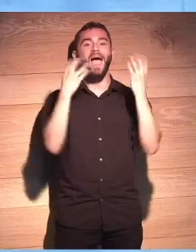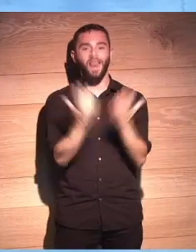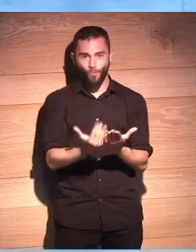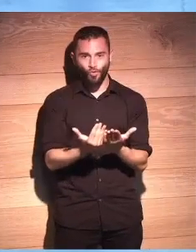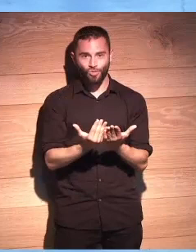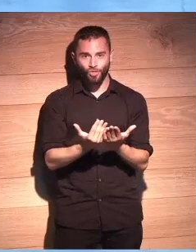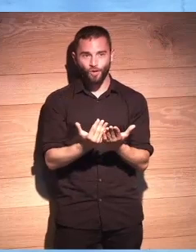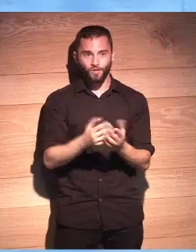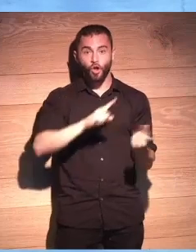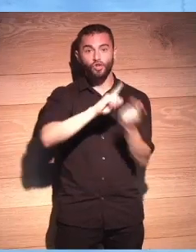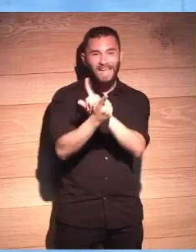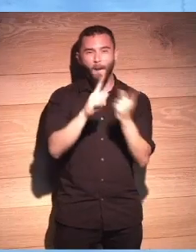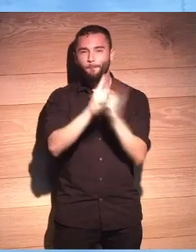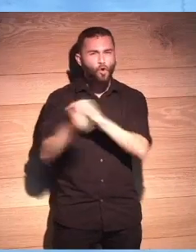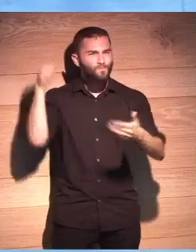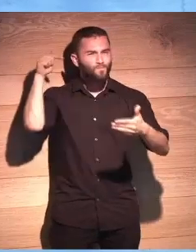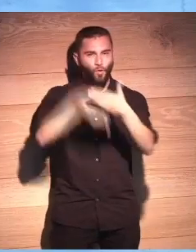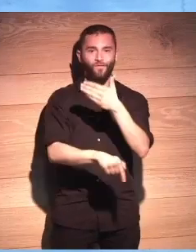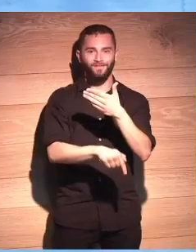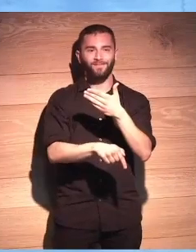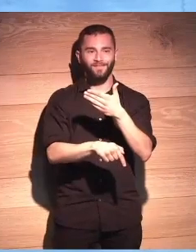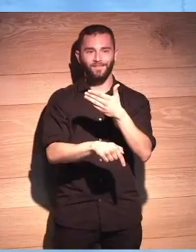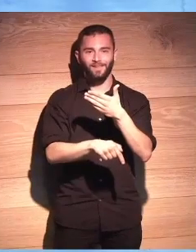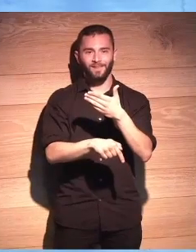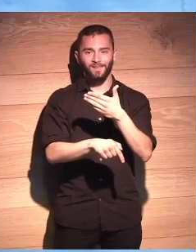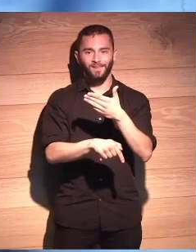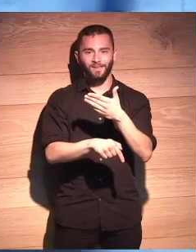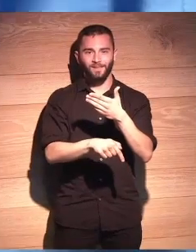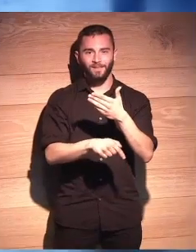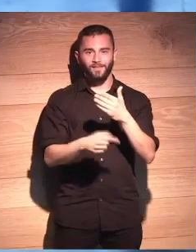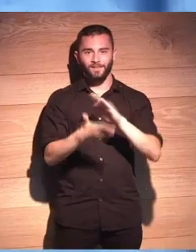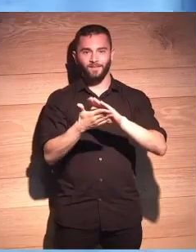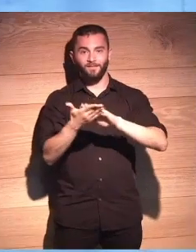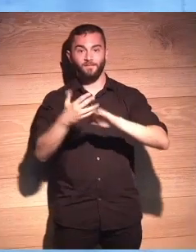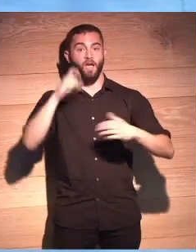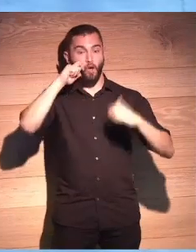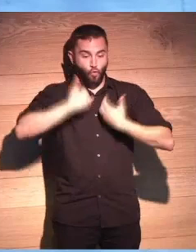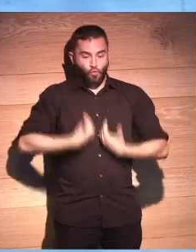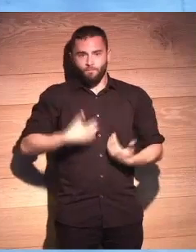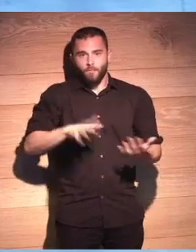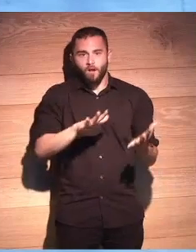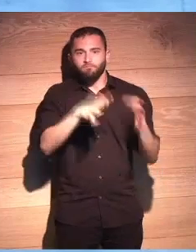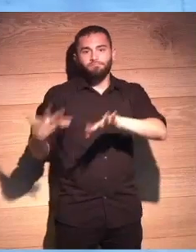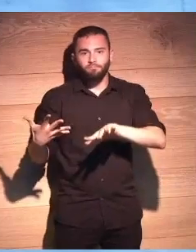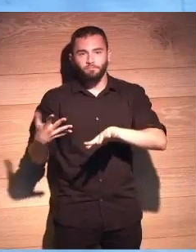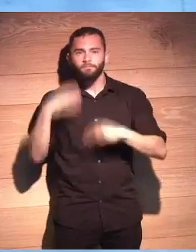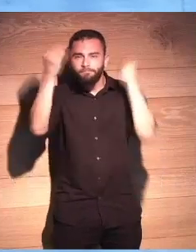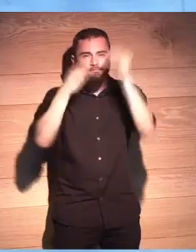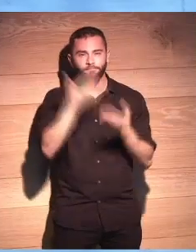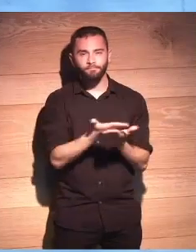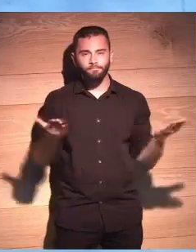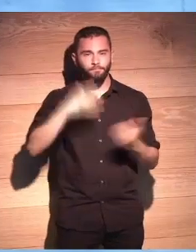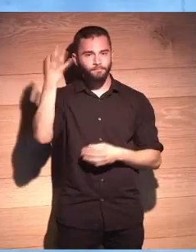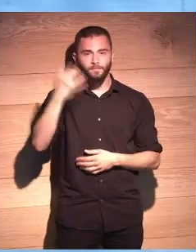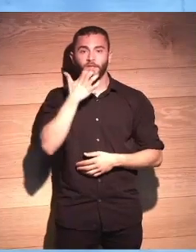Los cambios son tan profundos que estéis a punto de poder cambiar la raza humana. Debéis de pensar si todo lo que